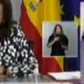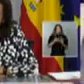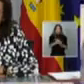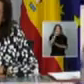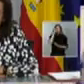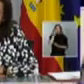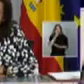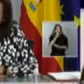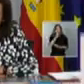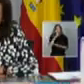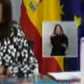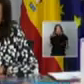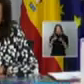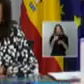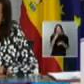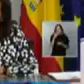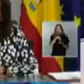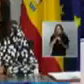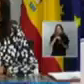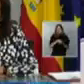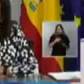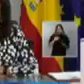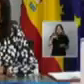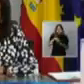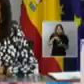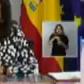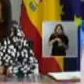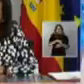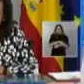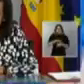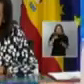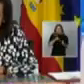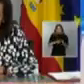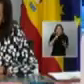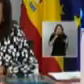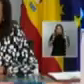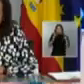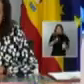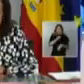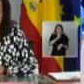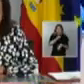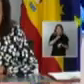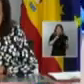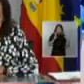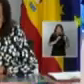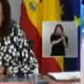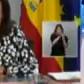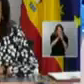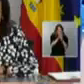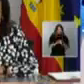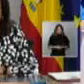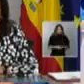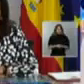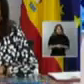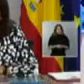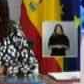tan complicado que podemos tener problemas de energía. No estaría mal que todos nos planteásemos si con una pequeña aportación cada uno podemos hacer algo.